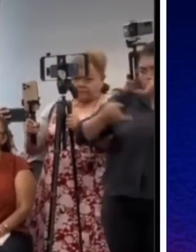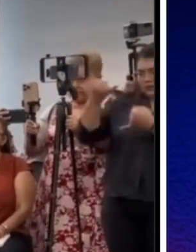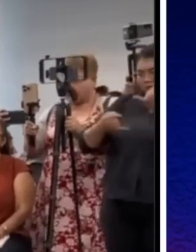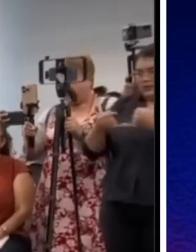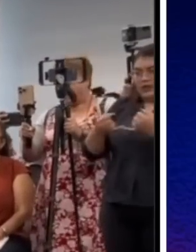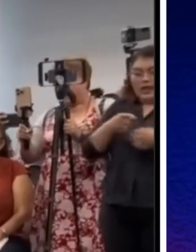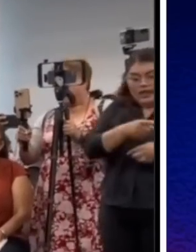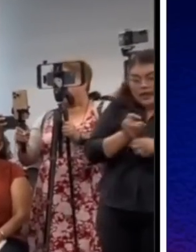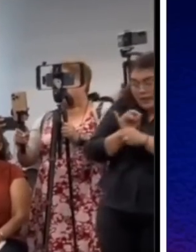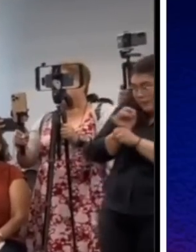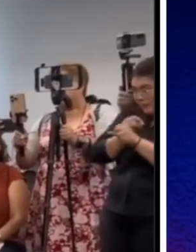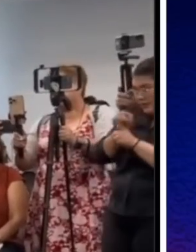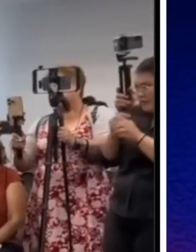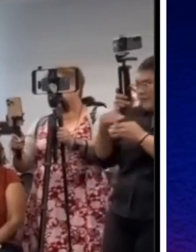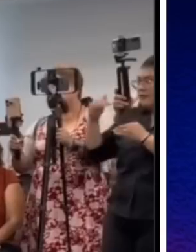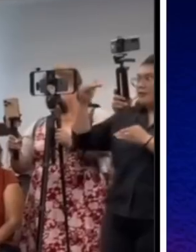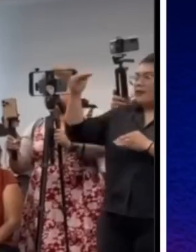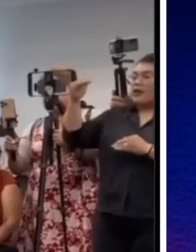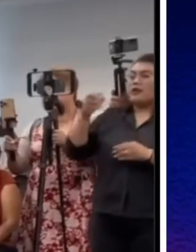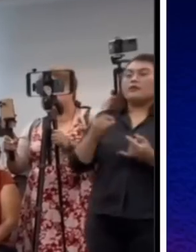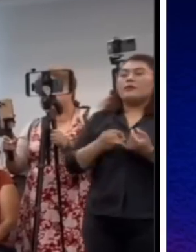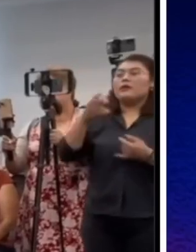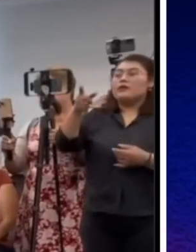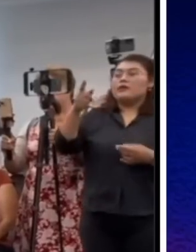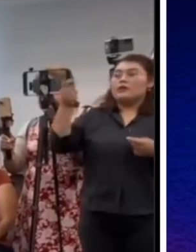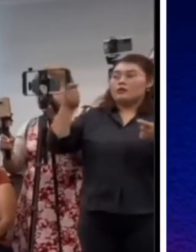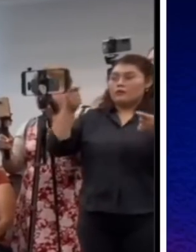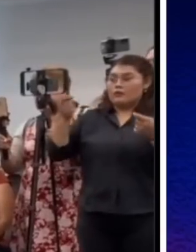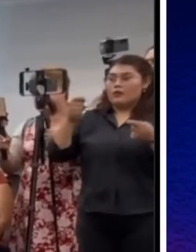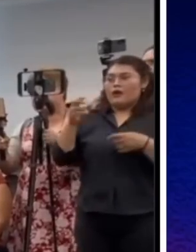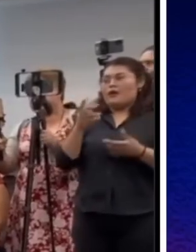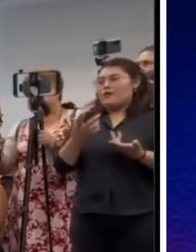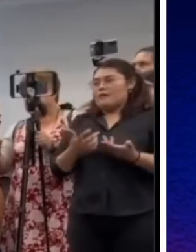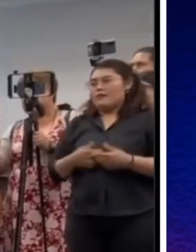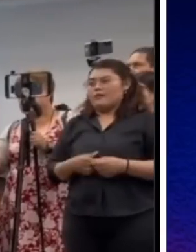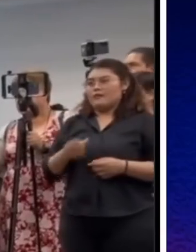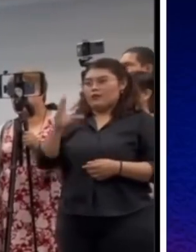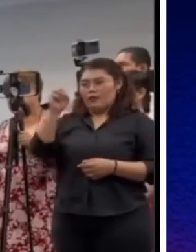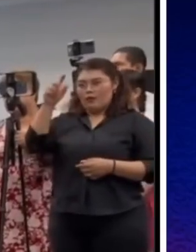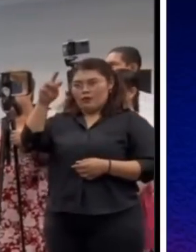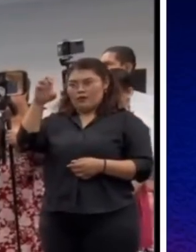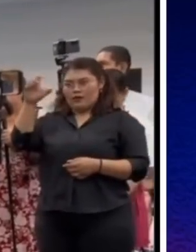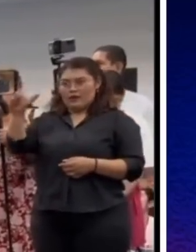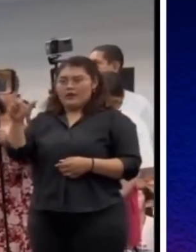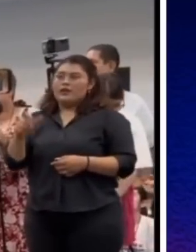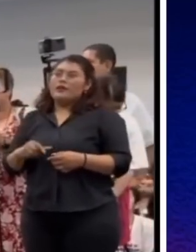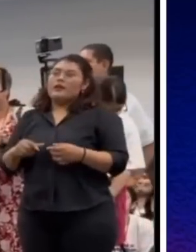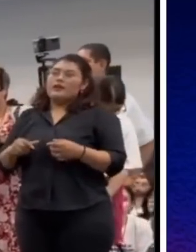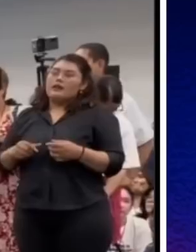investigación, entonces la Suprema Corte, con una controversia que tenía 20 meses